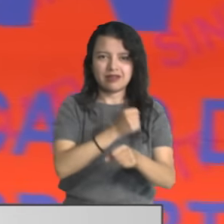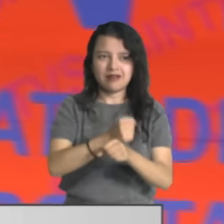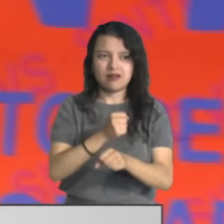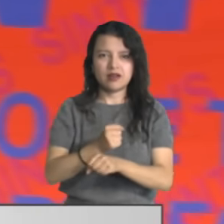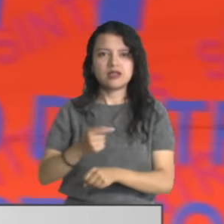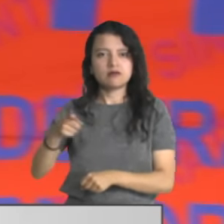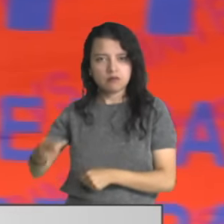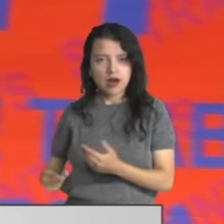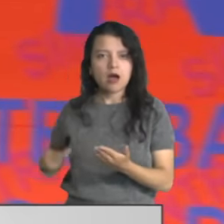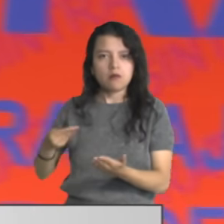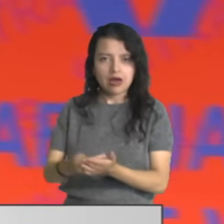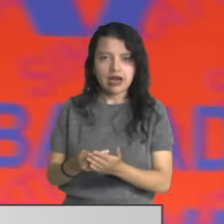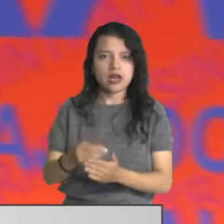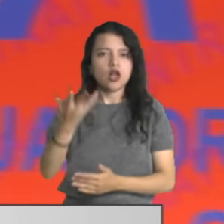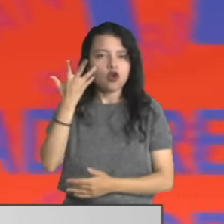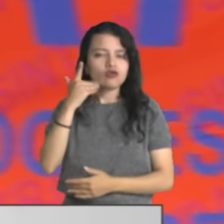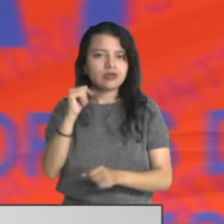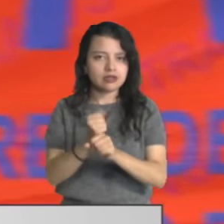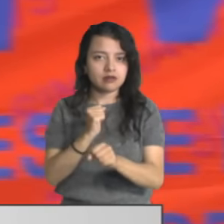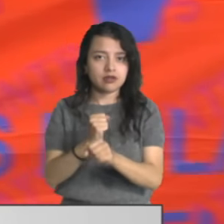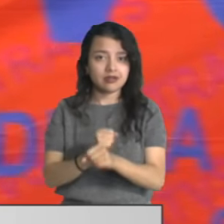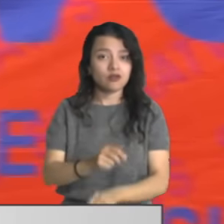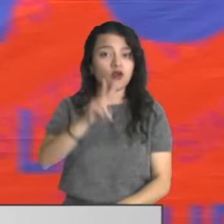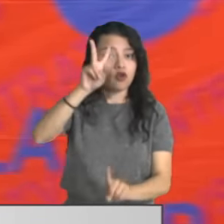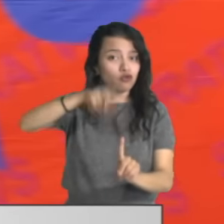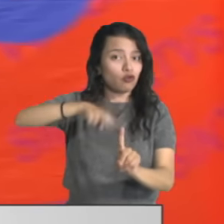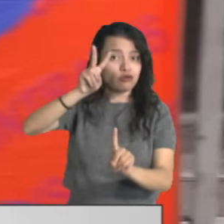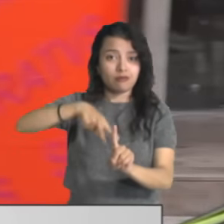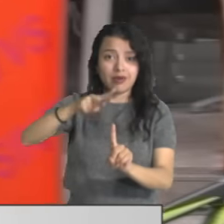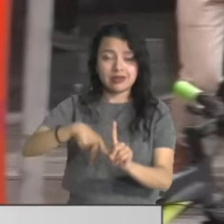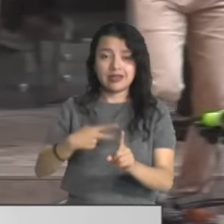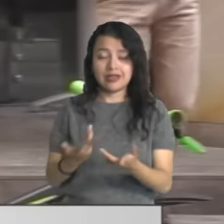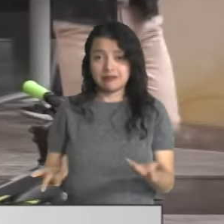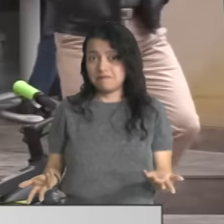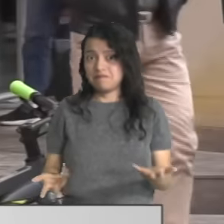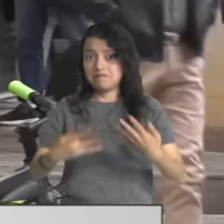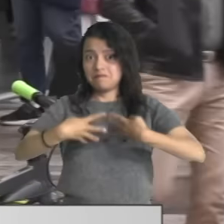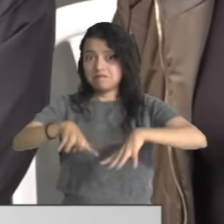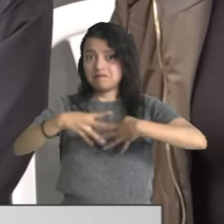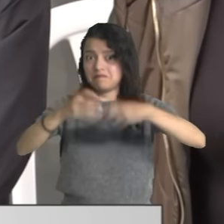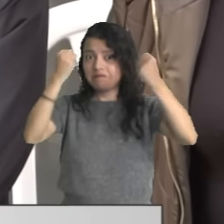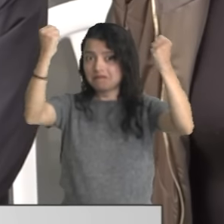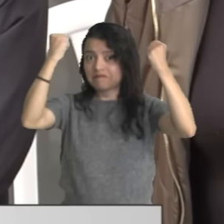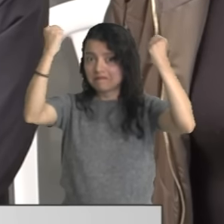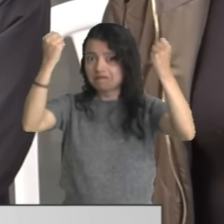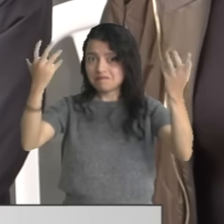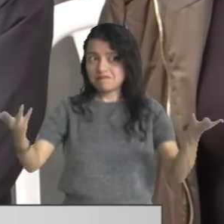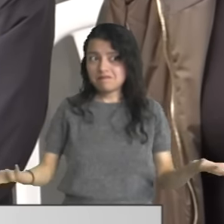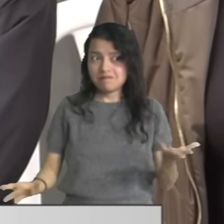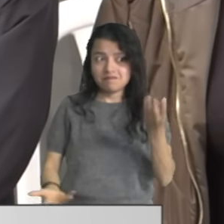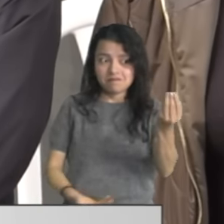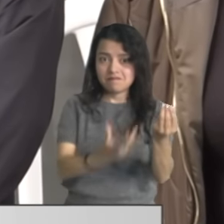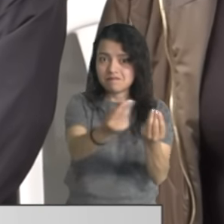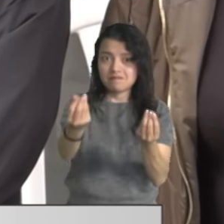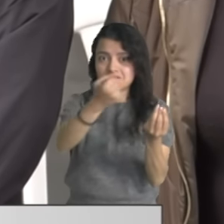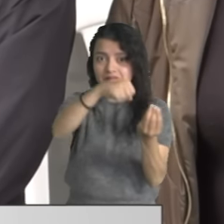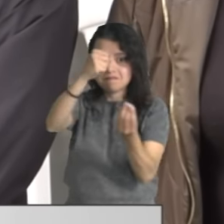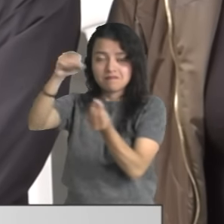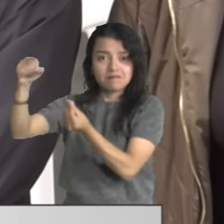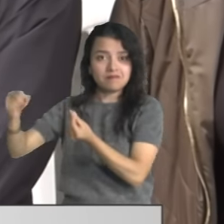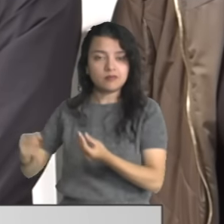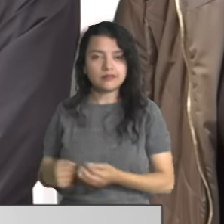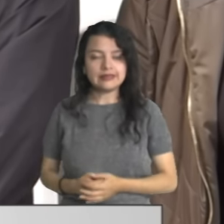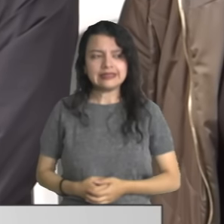días no laborados. Recordemos que son cerca de 2 meses los que ya cumple la huelga del sindicato o los sindicatos del Ministerio de Trabajo.